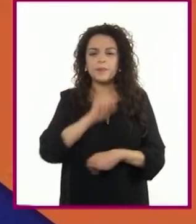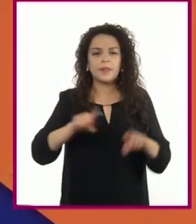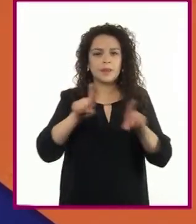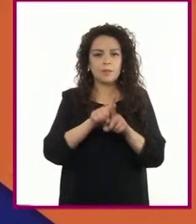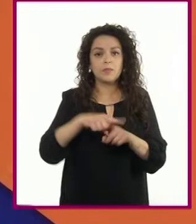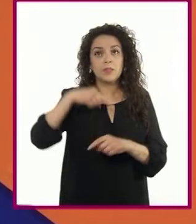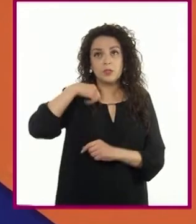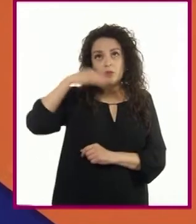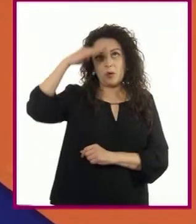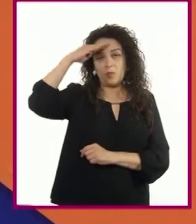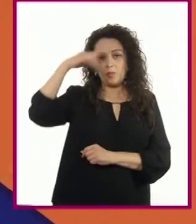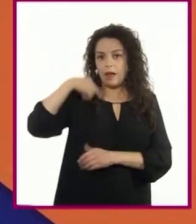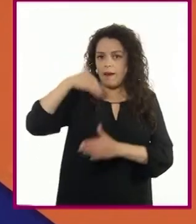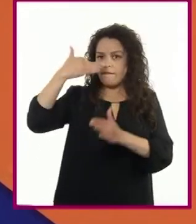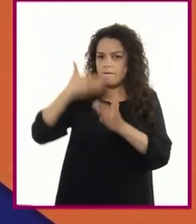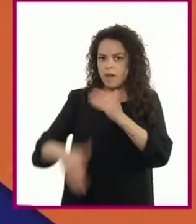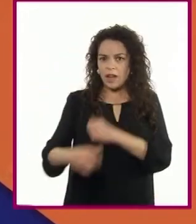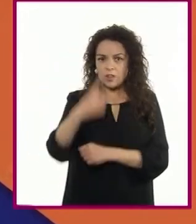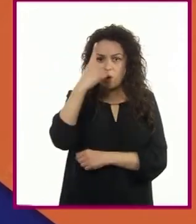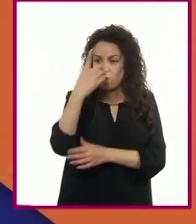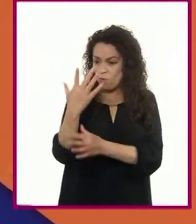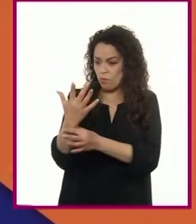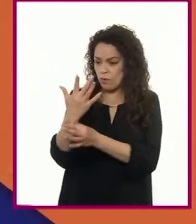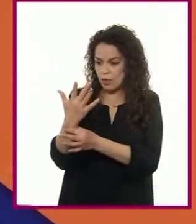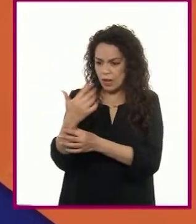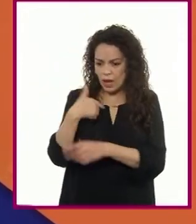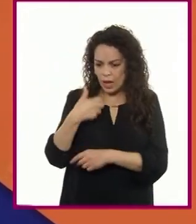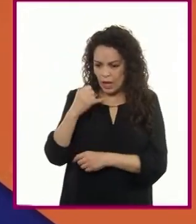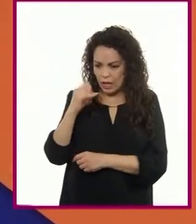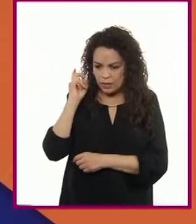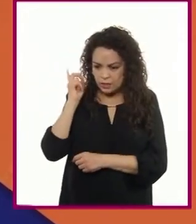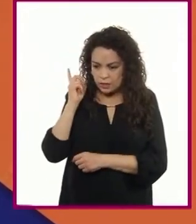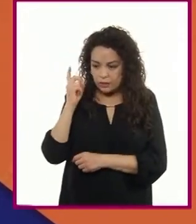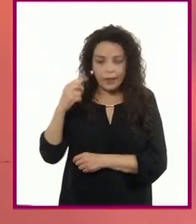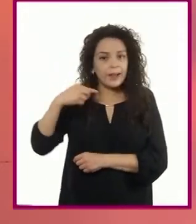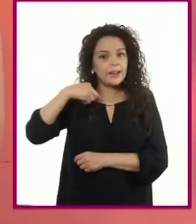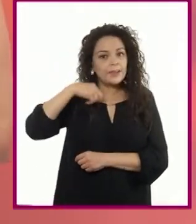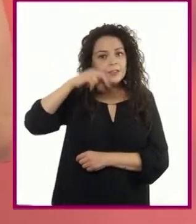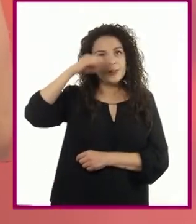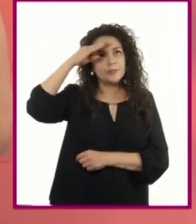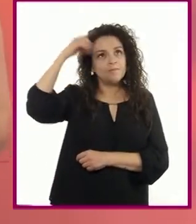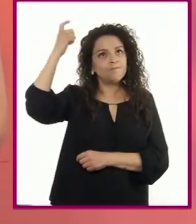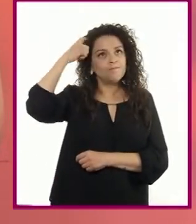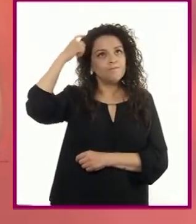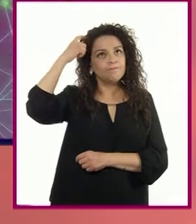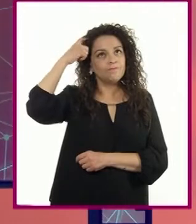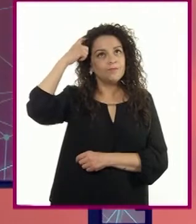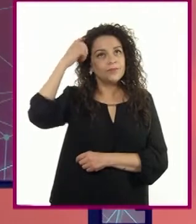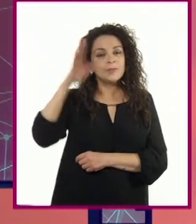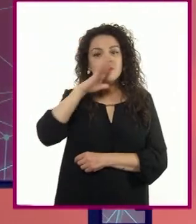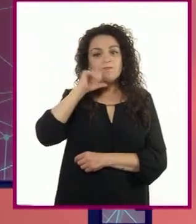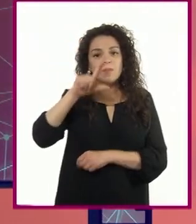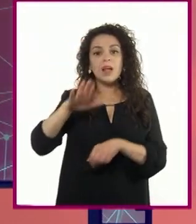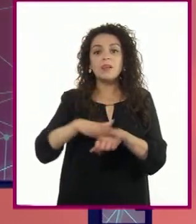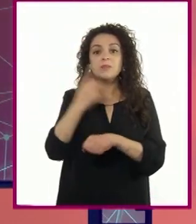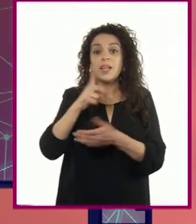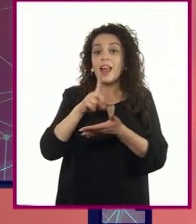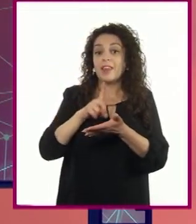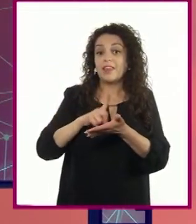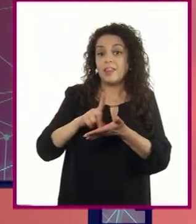mano, tampoco imagino mi cerebro lastimado por alguna droga. Por eso, hoy, en La Verdad sobre las